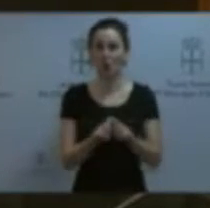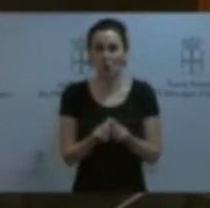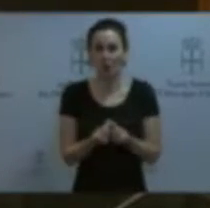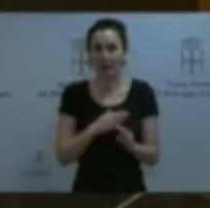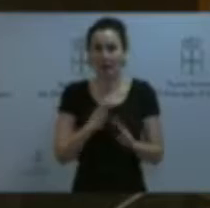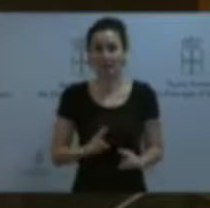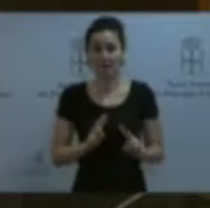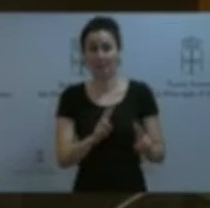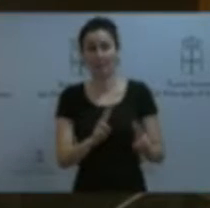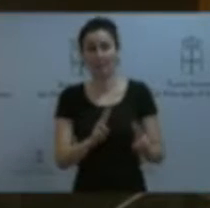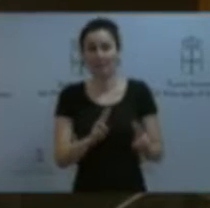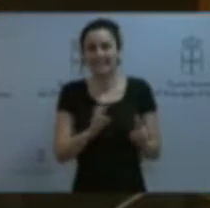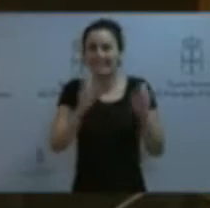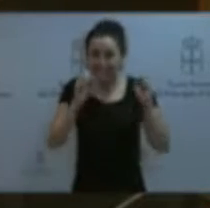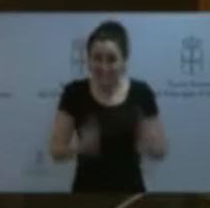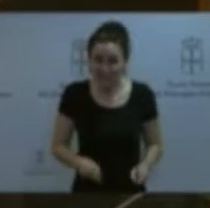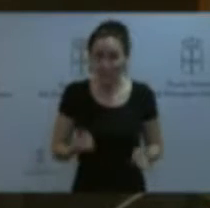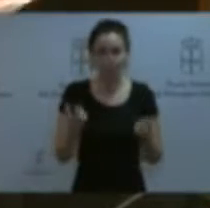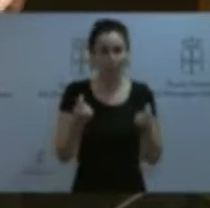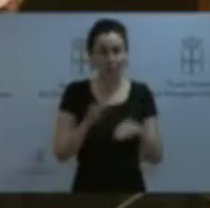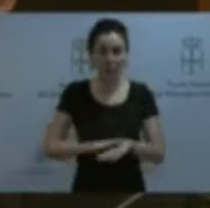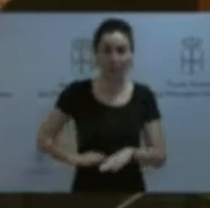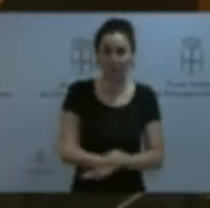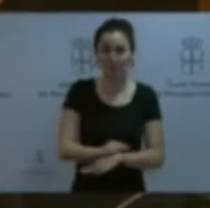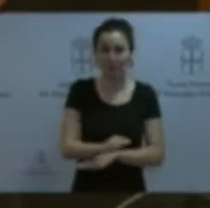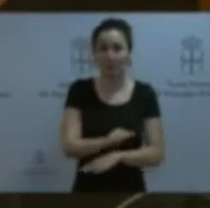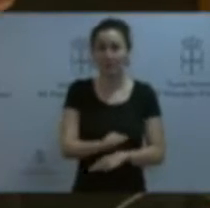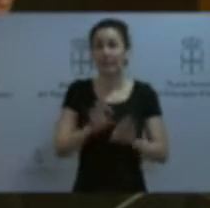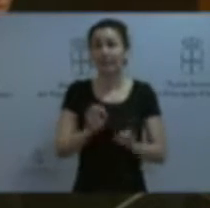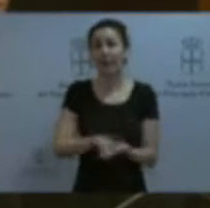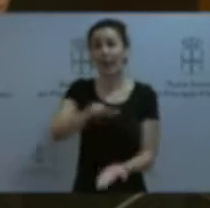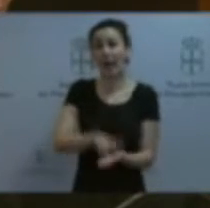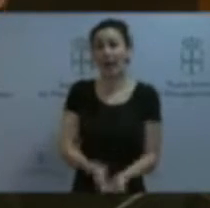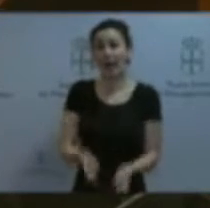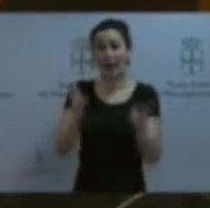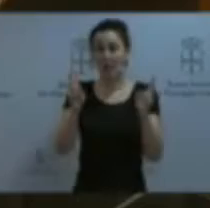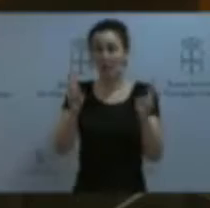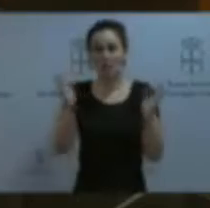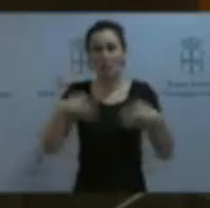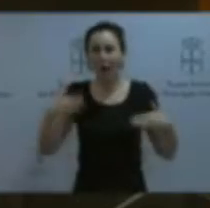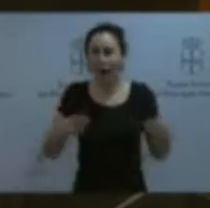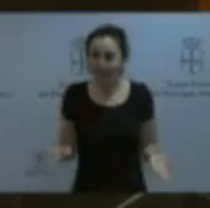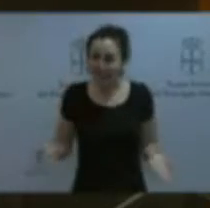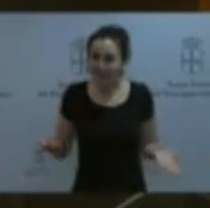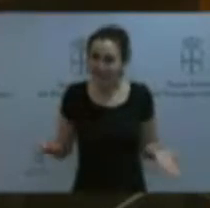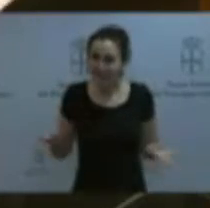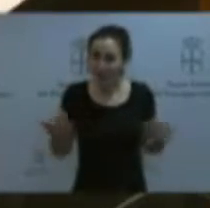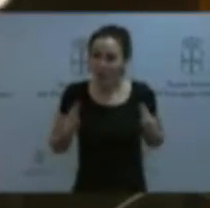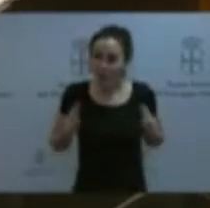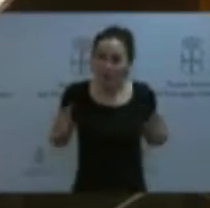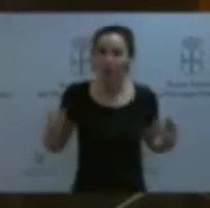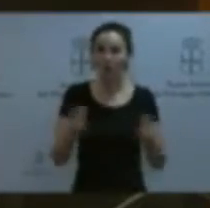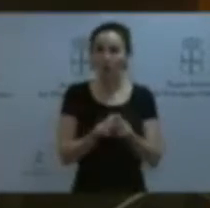obra había comenzado sin que se dispusiera de recursos para sufragarla y sin contar con las autorizaciones preceptivas. Connivencia.